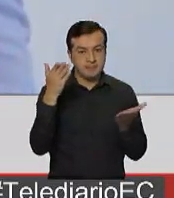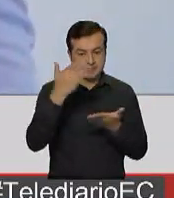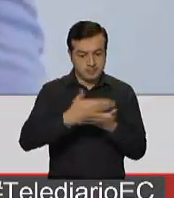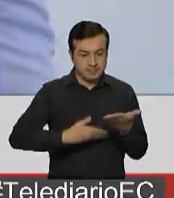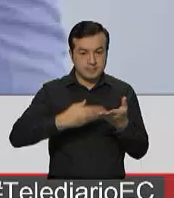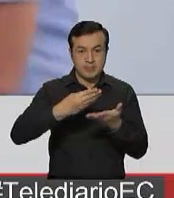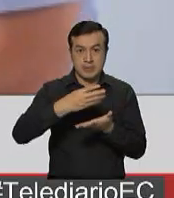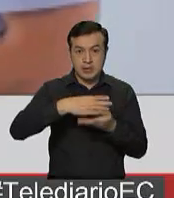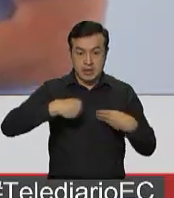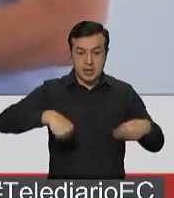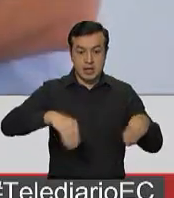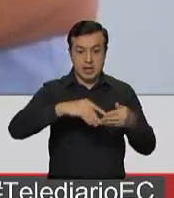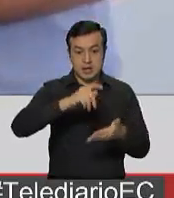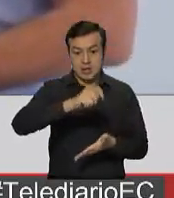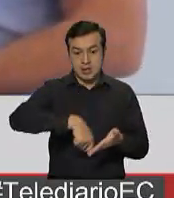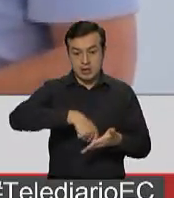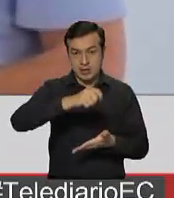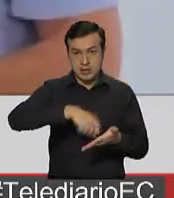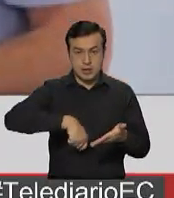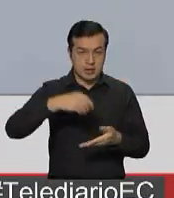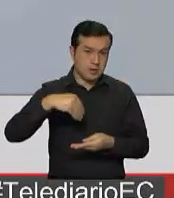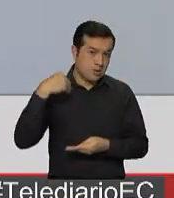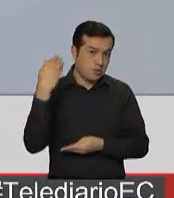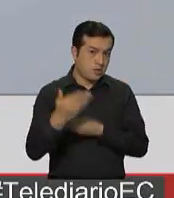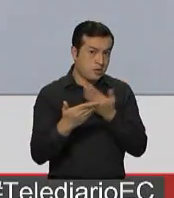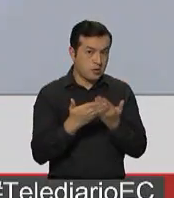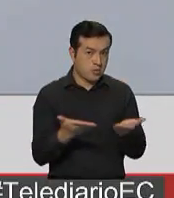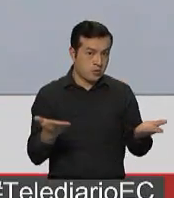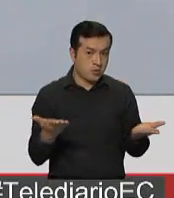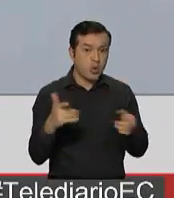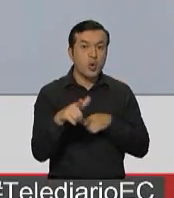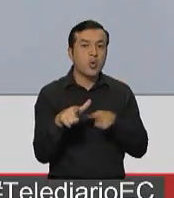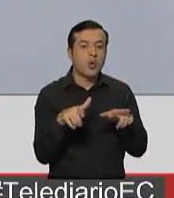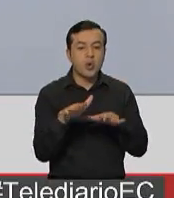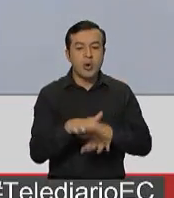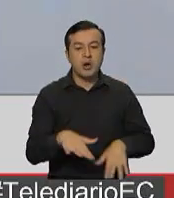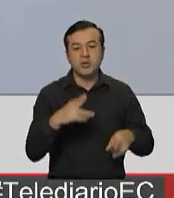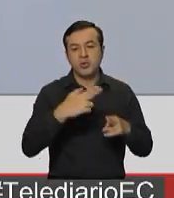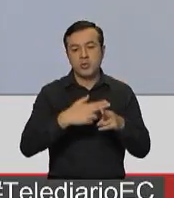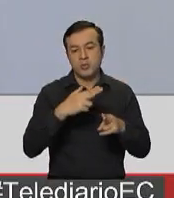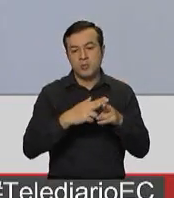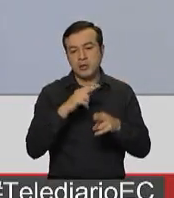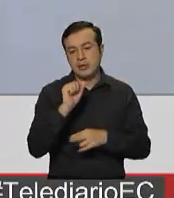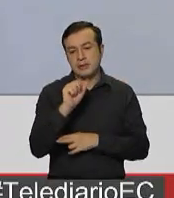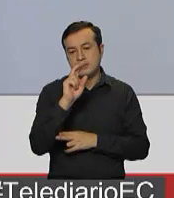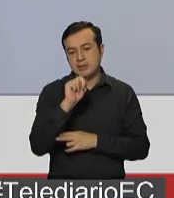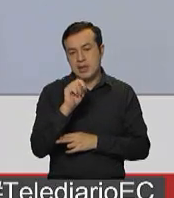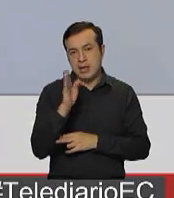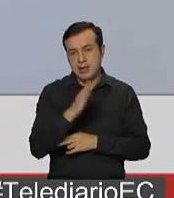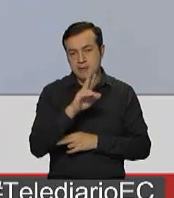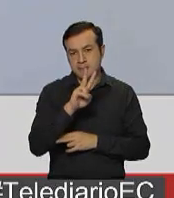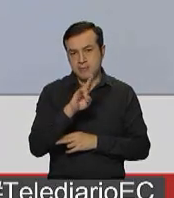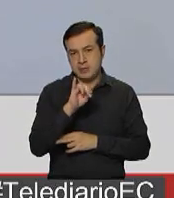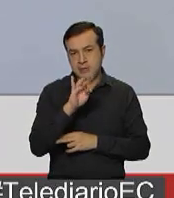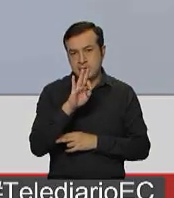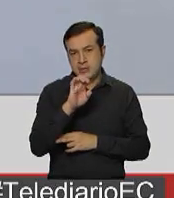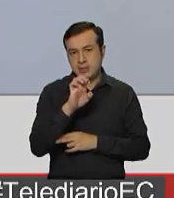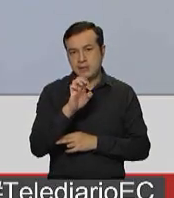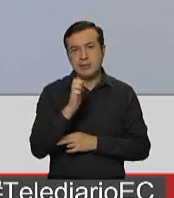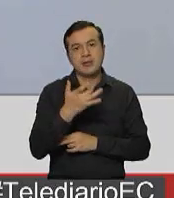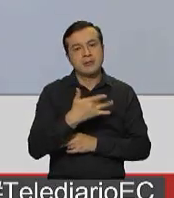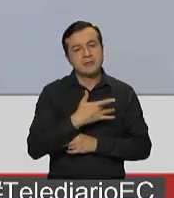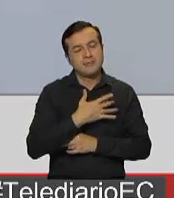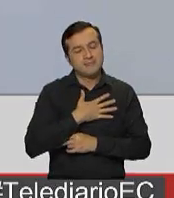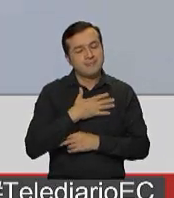de tierras a la comuna Baños de San Vicente. Es un paso importante que da la comuna el día de hoy. Por eso estoy muy contento